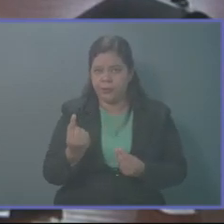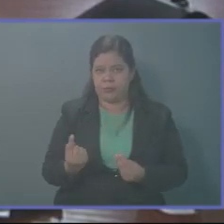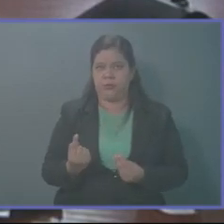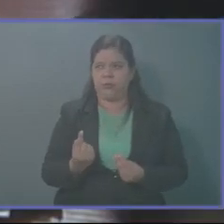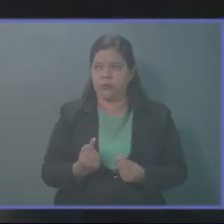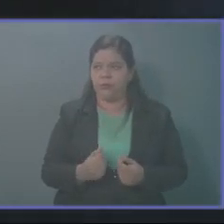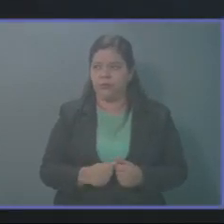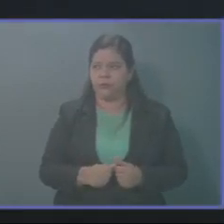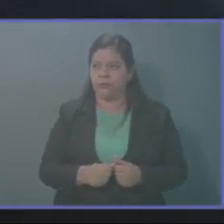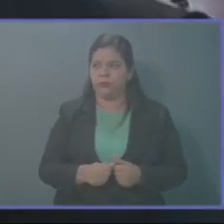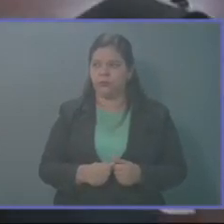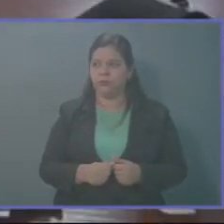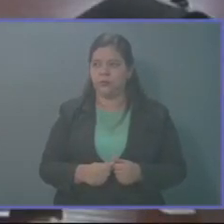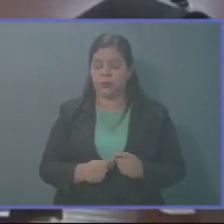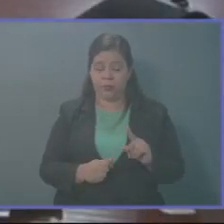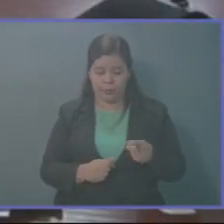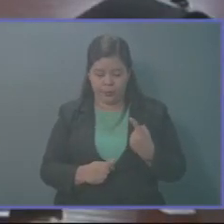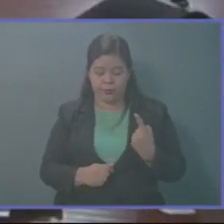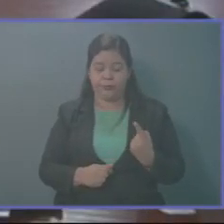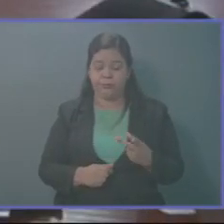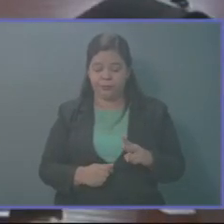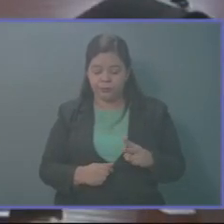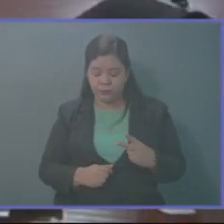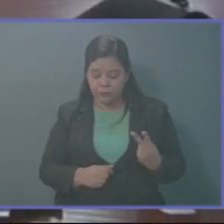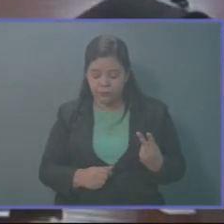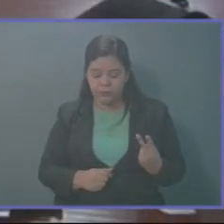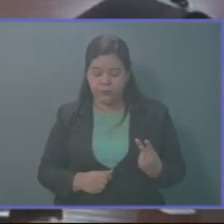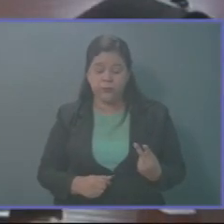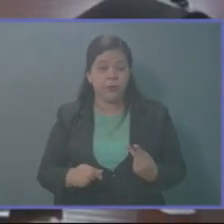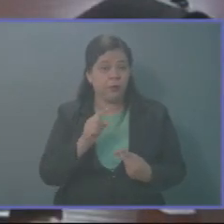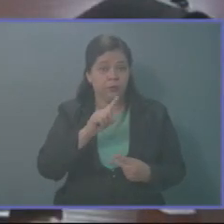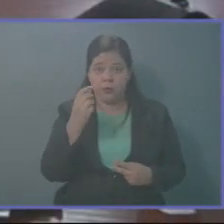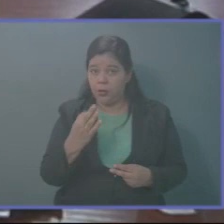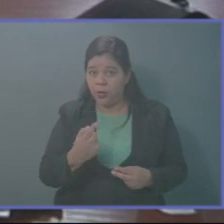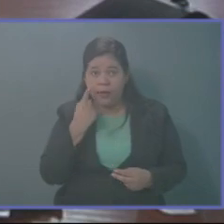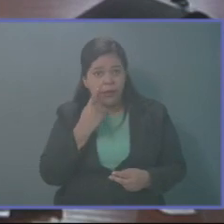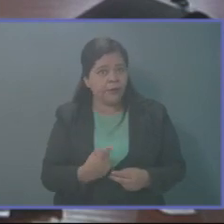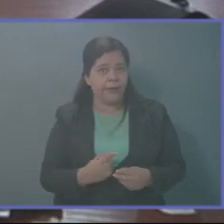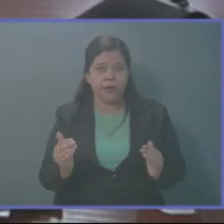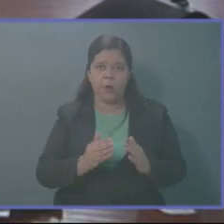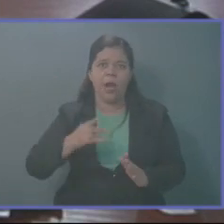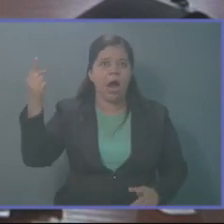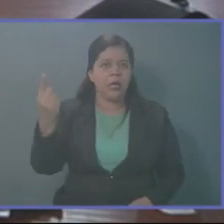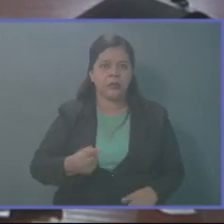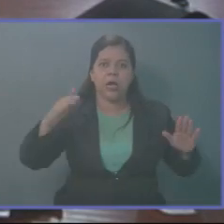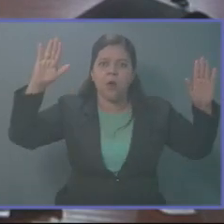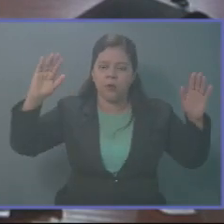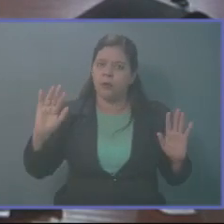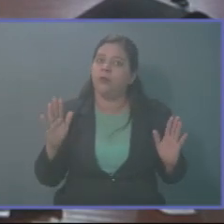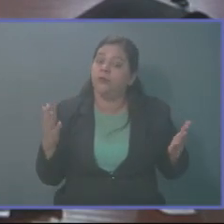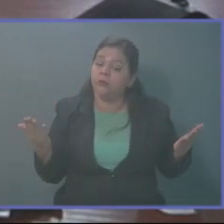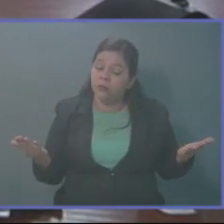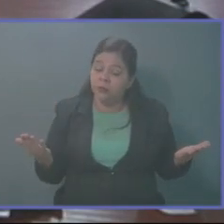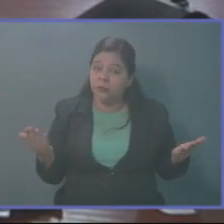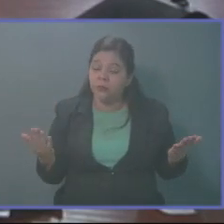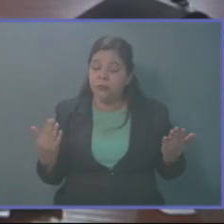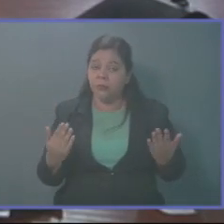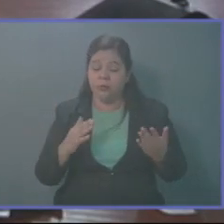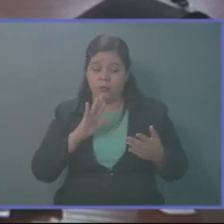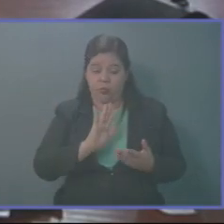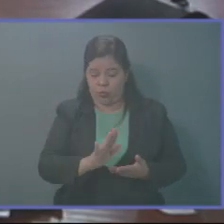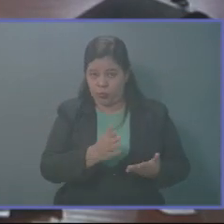Punto número 1. Y punto número 2, no debería verse como un castigo. que porque la naturaleza del servicio que